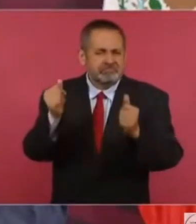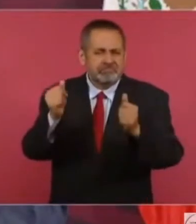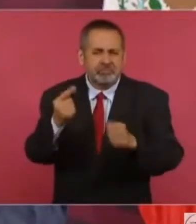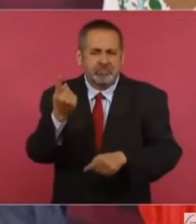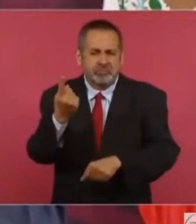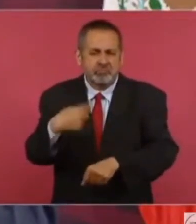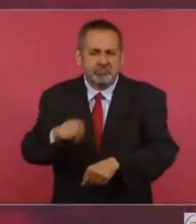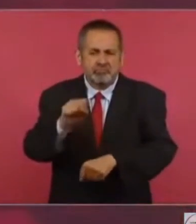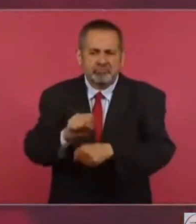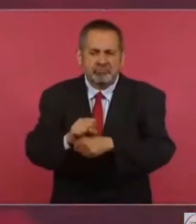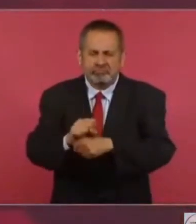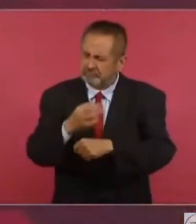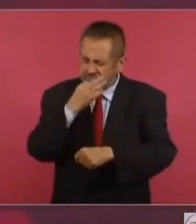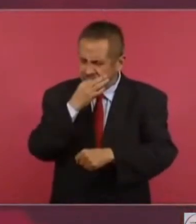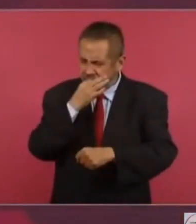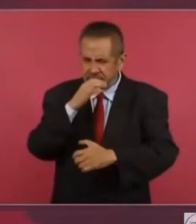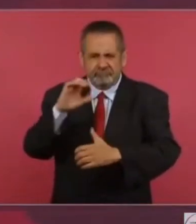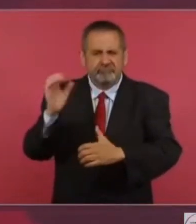una semana.